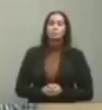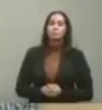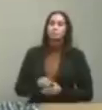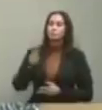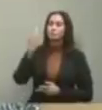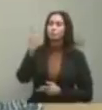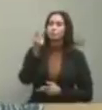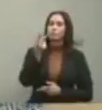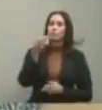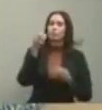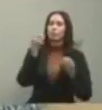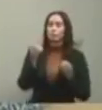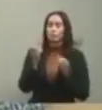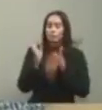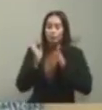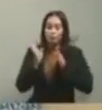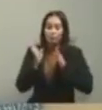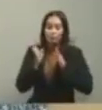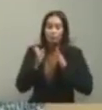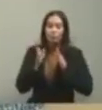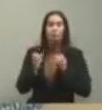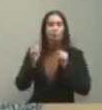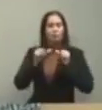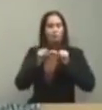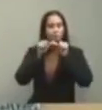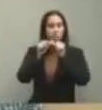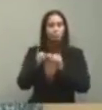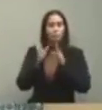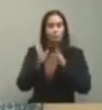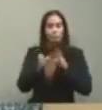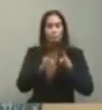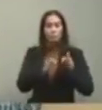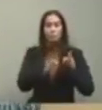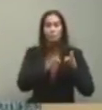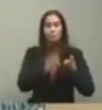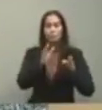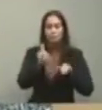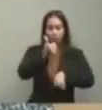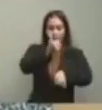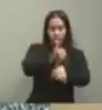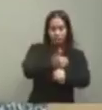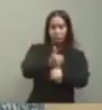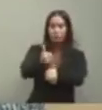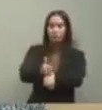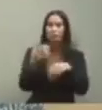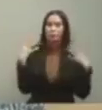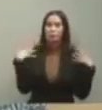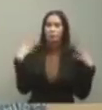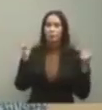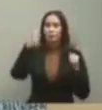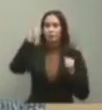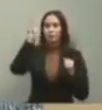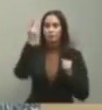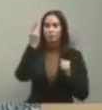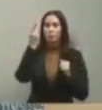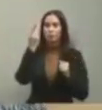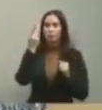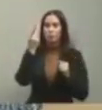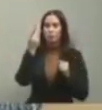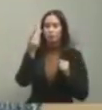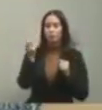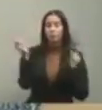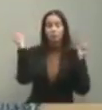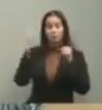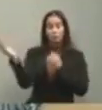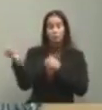segundo cómo se están preparando cómo se continúan preparando los establecimientos de salud público para la eventual